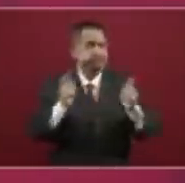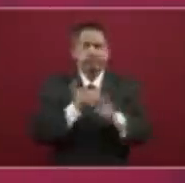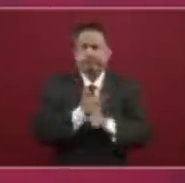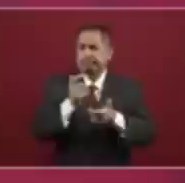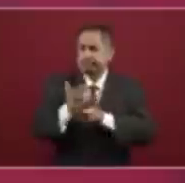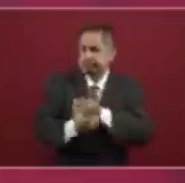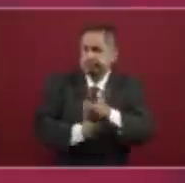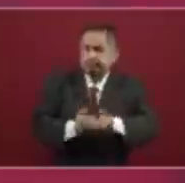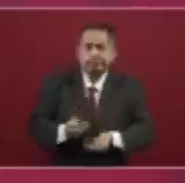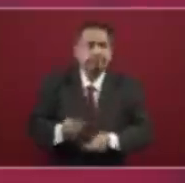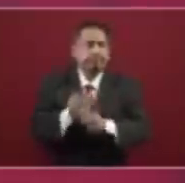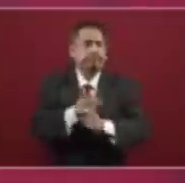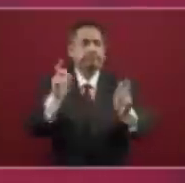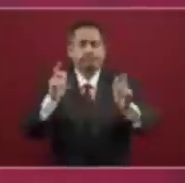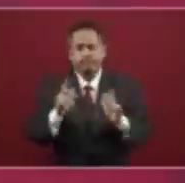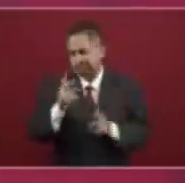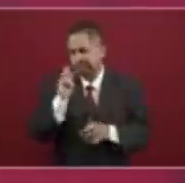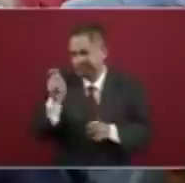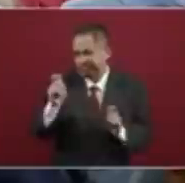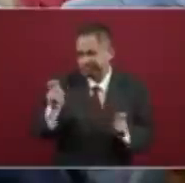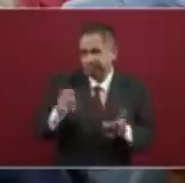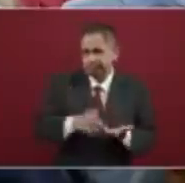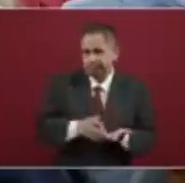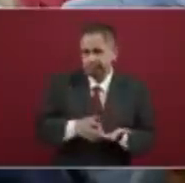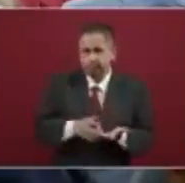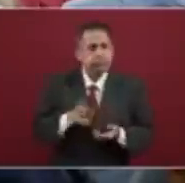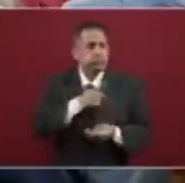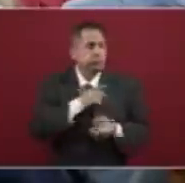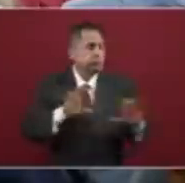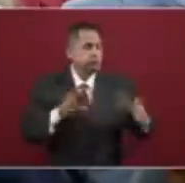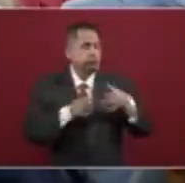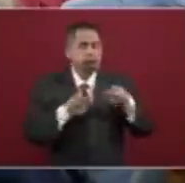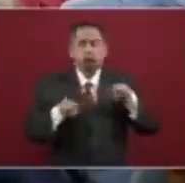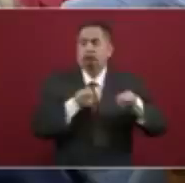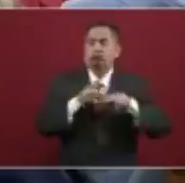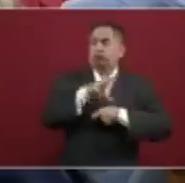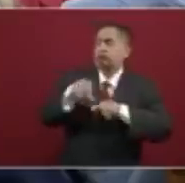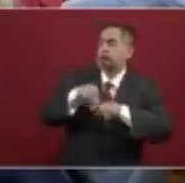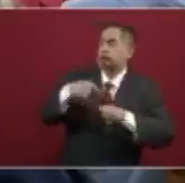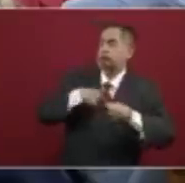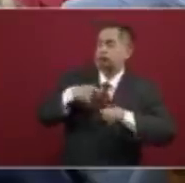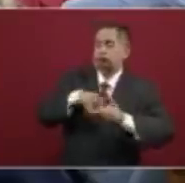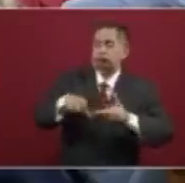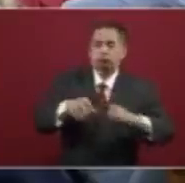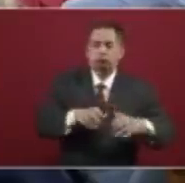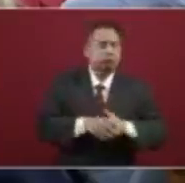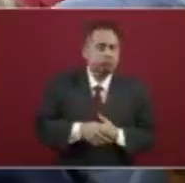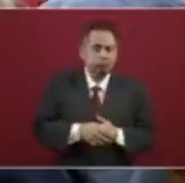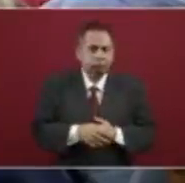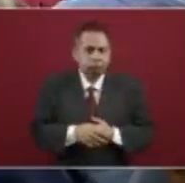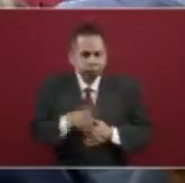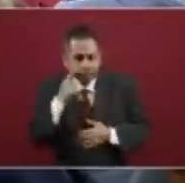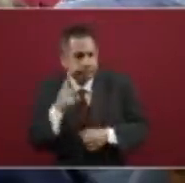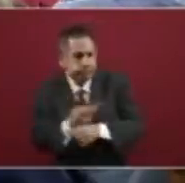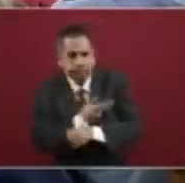comercial, que no existan monopolios. ¿Y cómo dejaron al país?